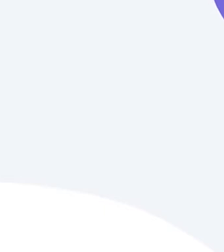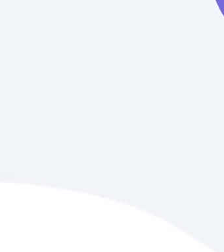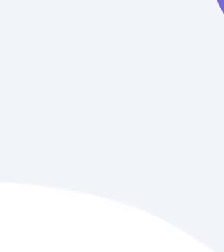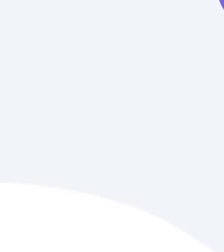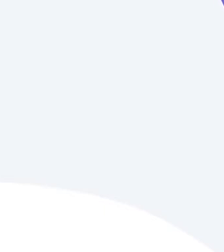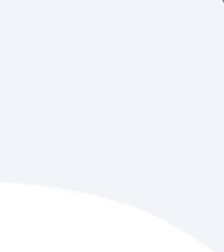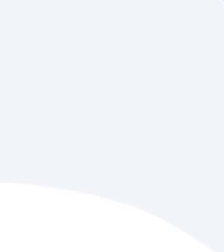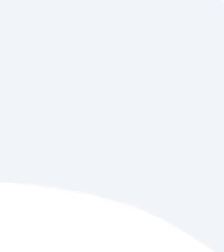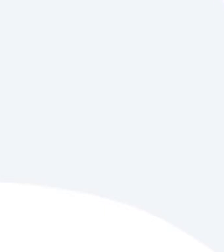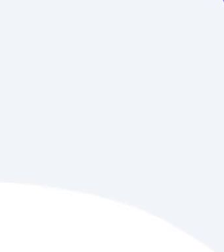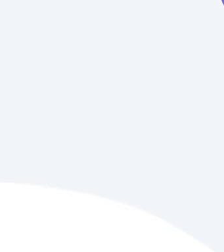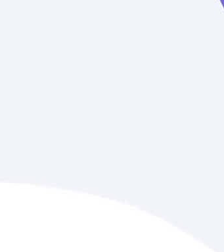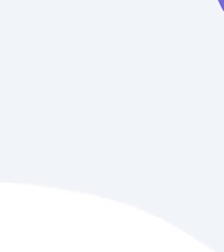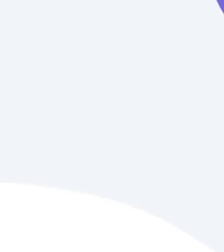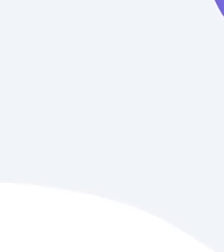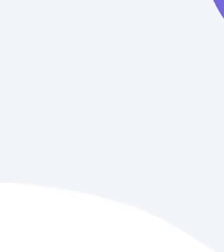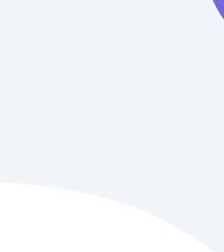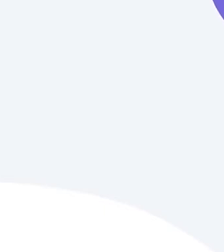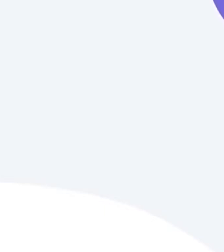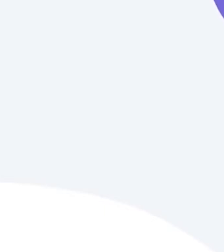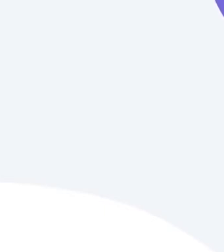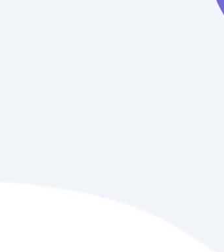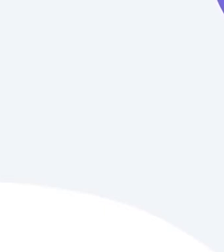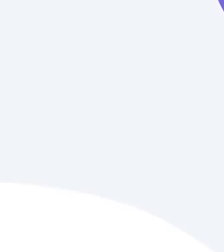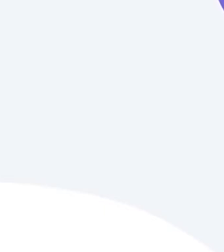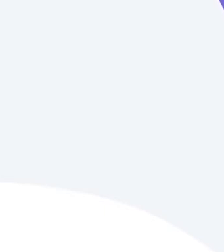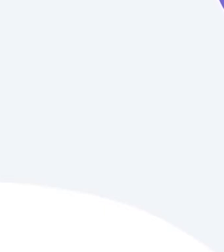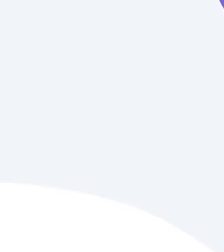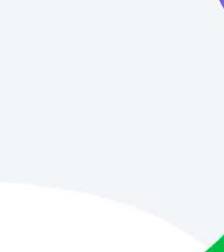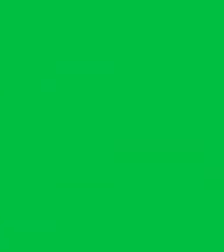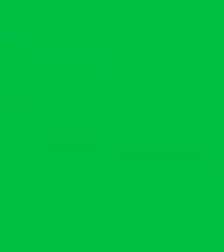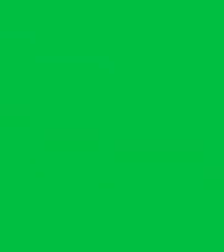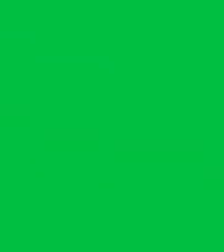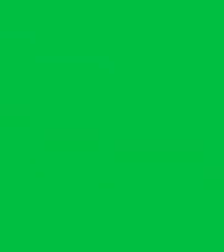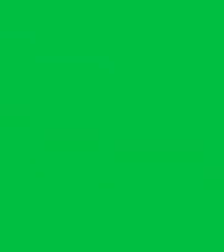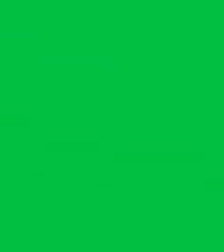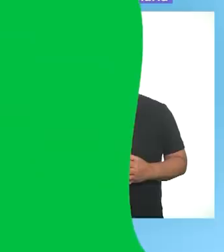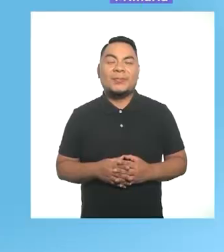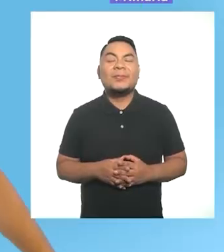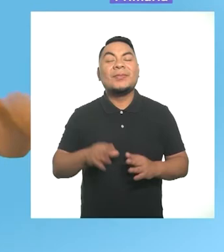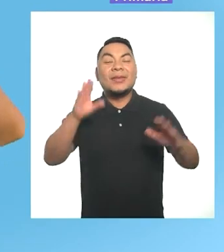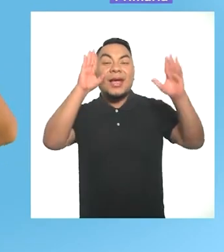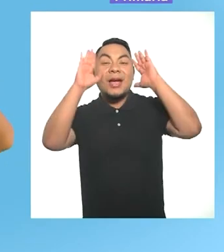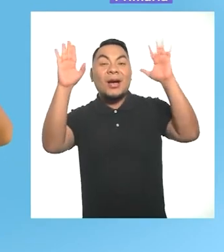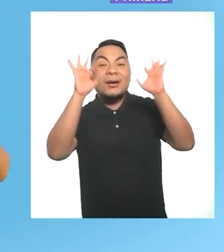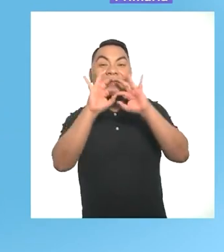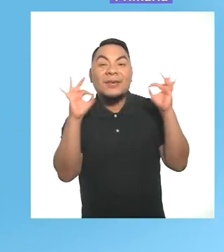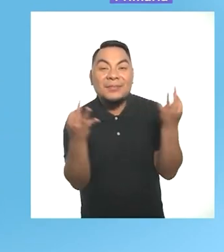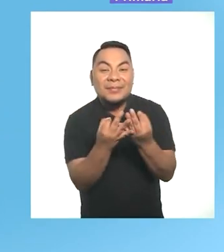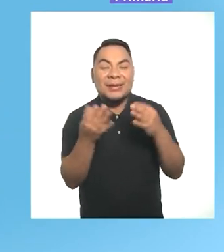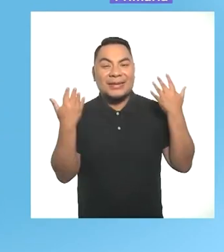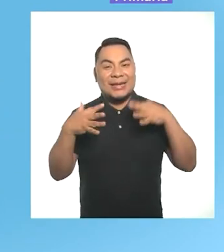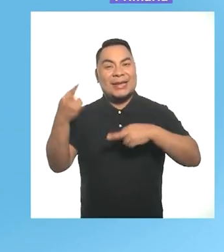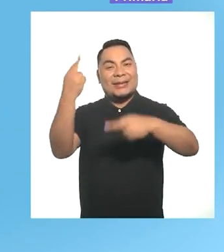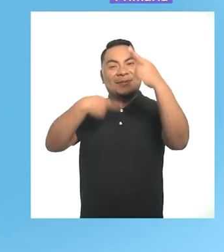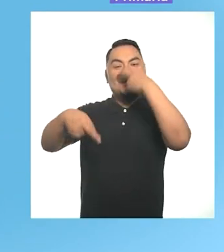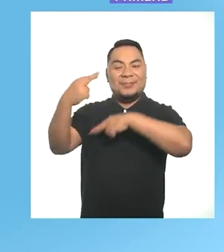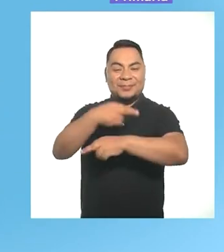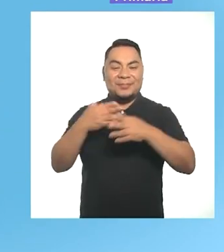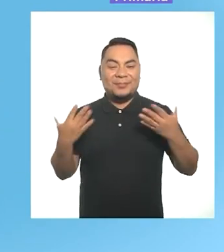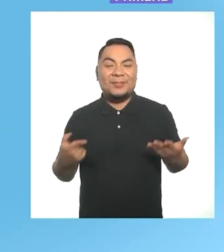Educación básica especial, primer y segundo grado de primaria. ¡Hola, familias! Ya